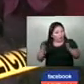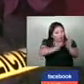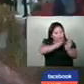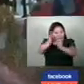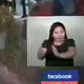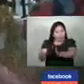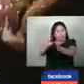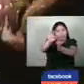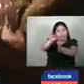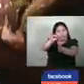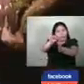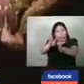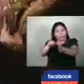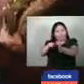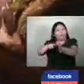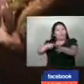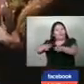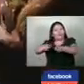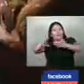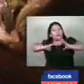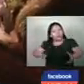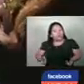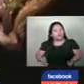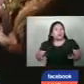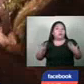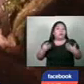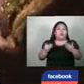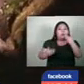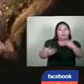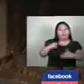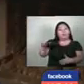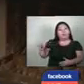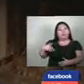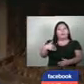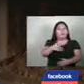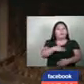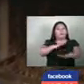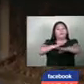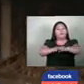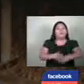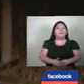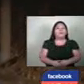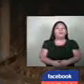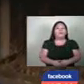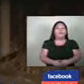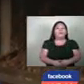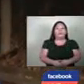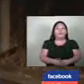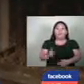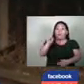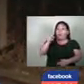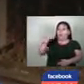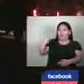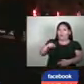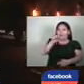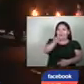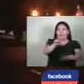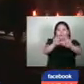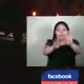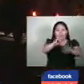4 del Plan Control Territorial, de acuerdo con el ministro de la Defensa. El 19 de julio del año pasado, hasta